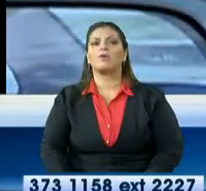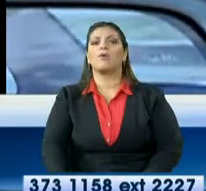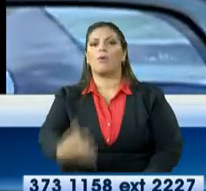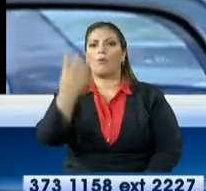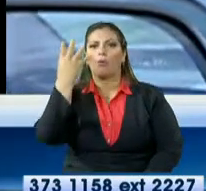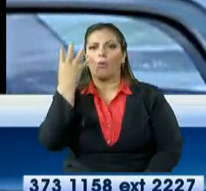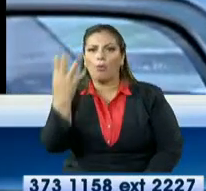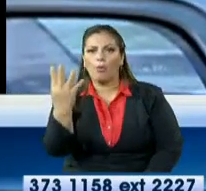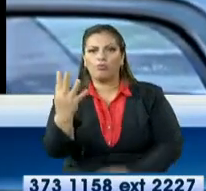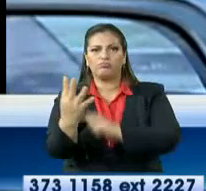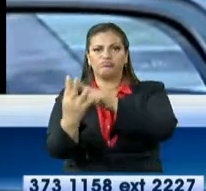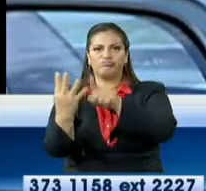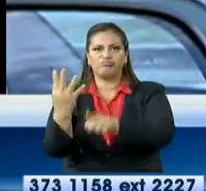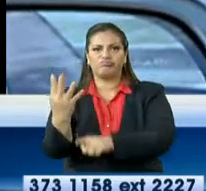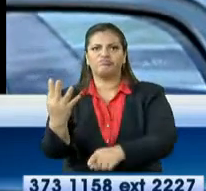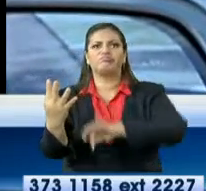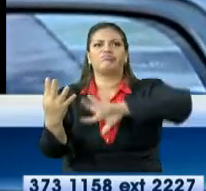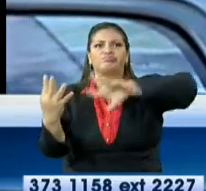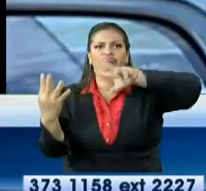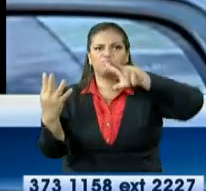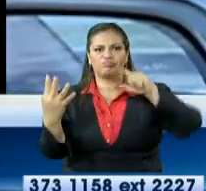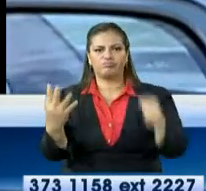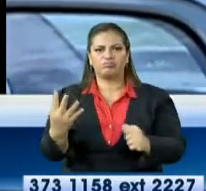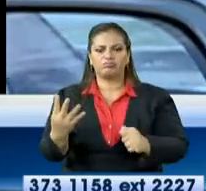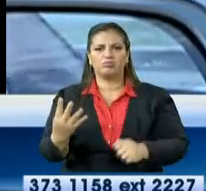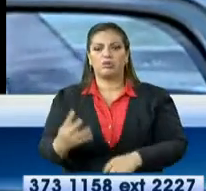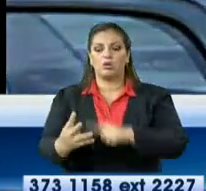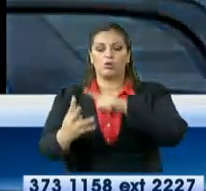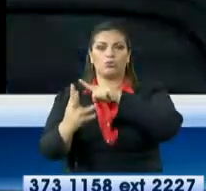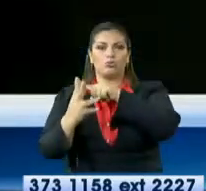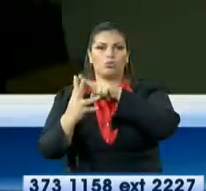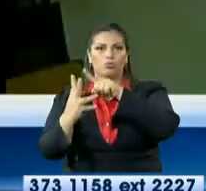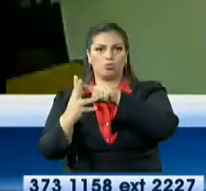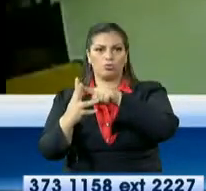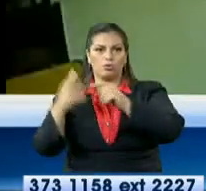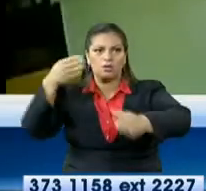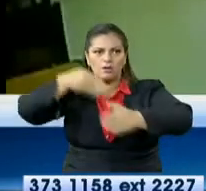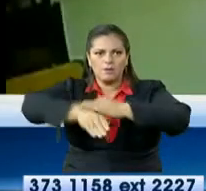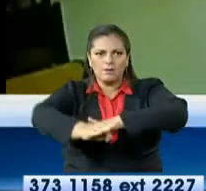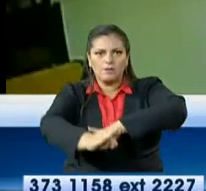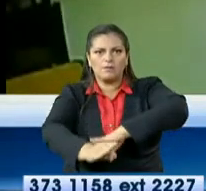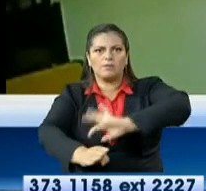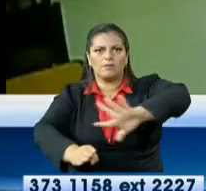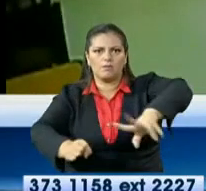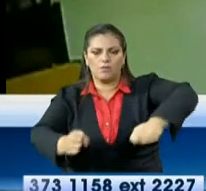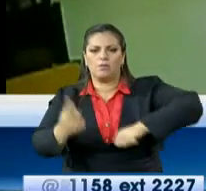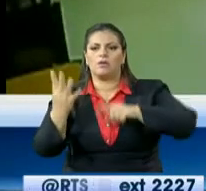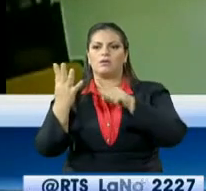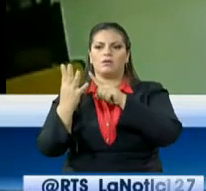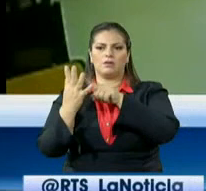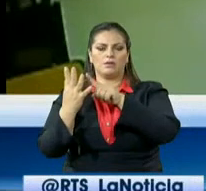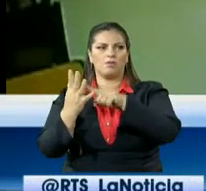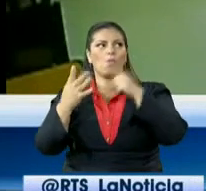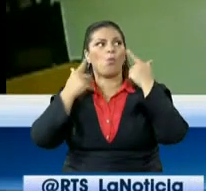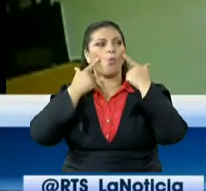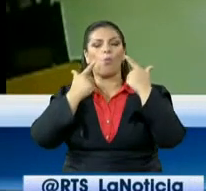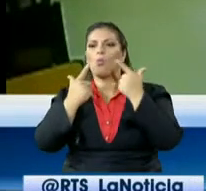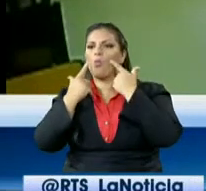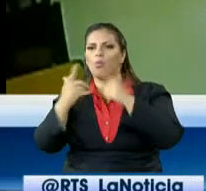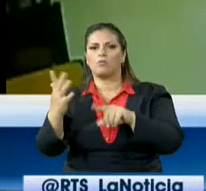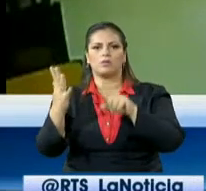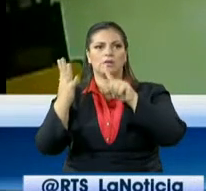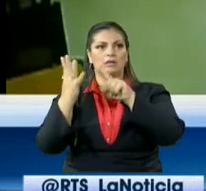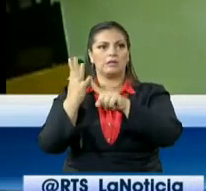dos ingresaron al local, uno se quedó de campanero y el otro en el vehículo. Antes de irse ingresa el campanero y saca lo que parece una